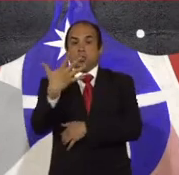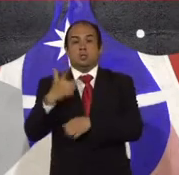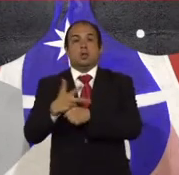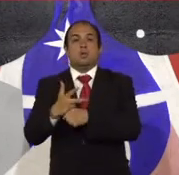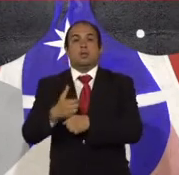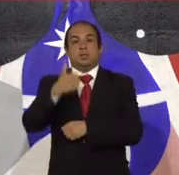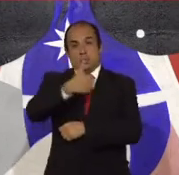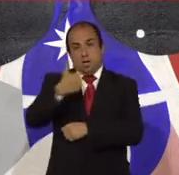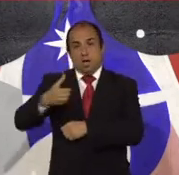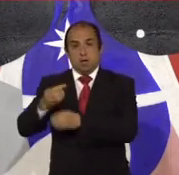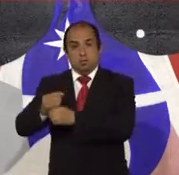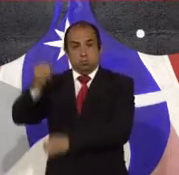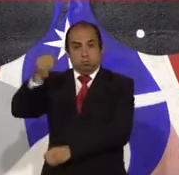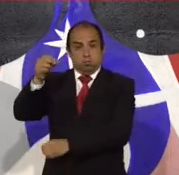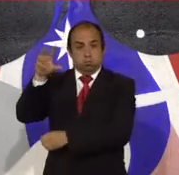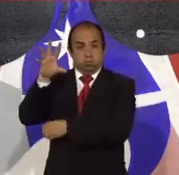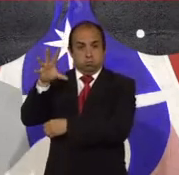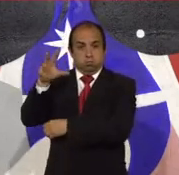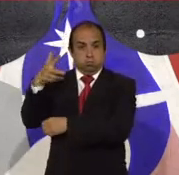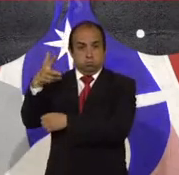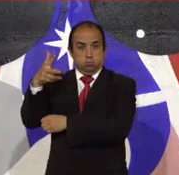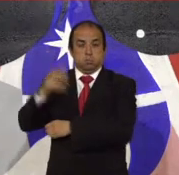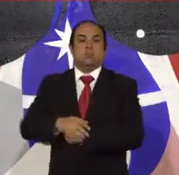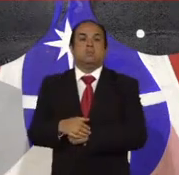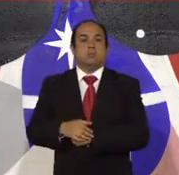cinco cámaras por poste. Si me pasan la que sigue.